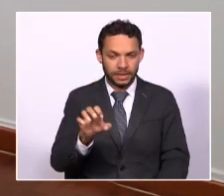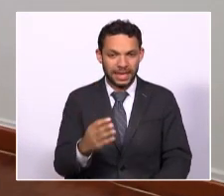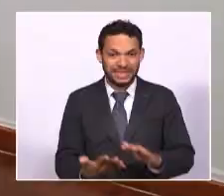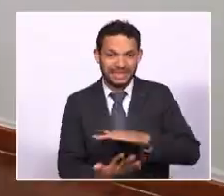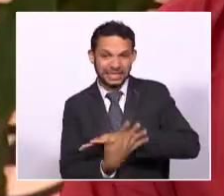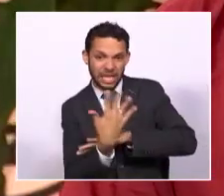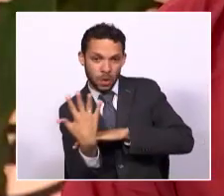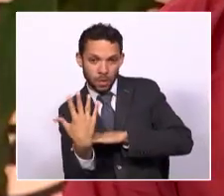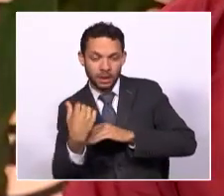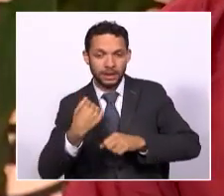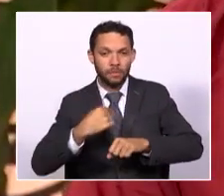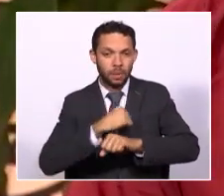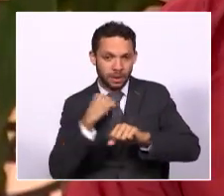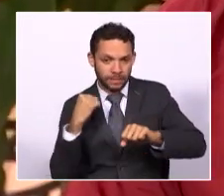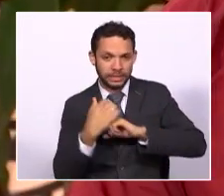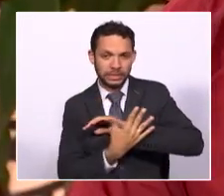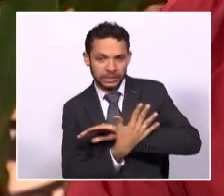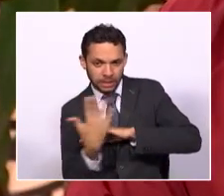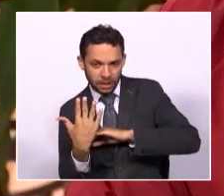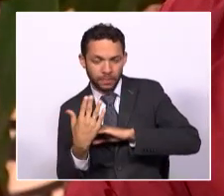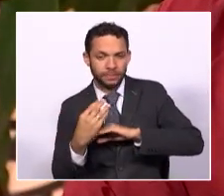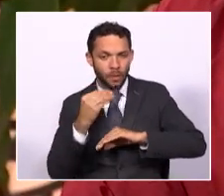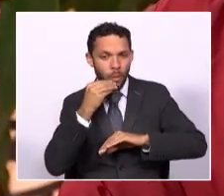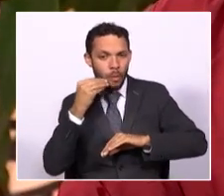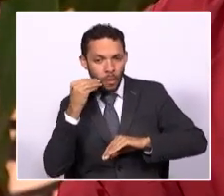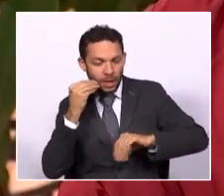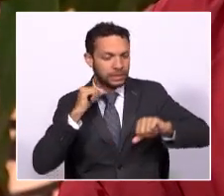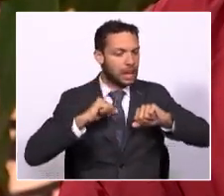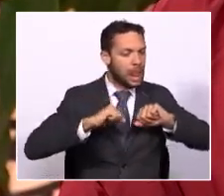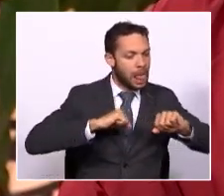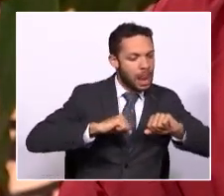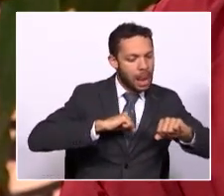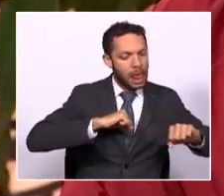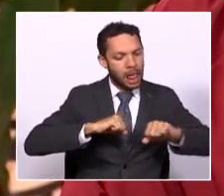hacer oficios varios, como muchas personas. En